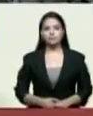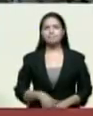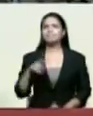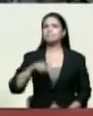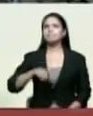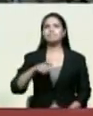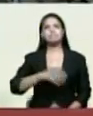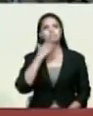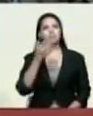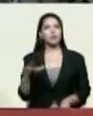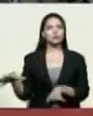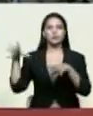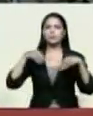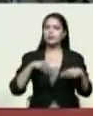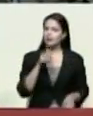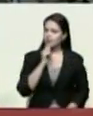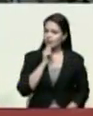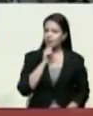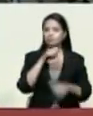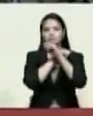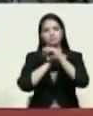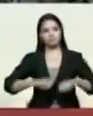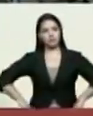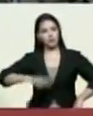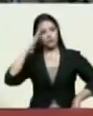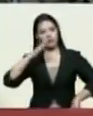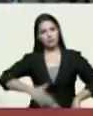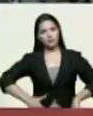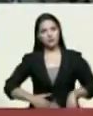Necesitaban que alguien lo asumiera. ¿Quién? La Fuerza Armada.